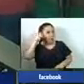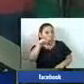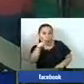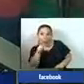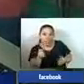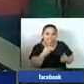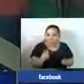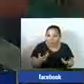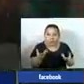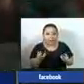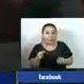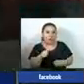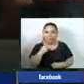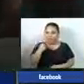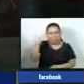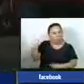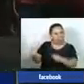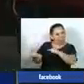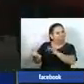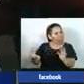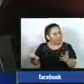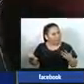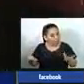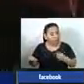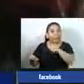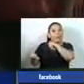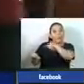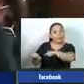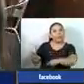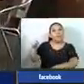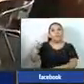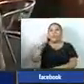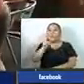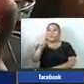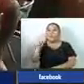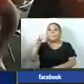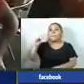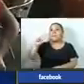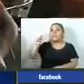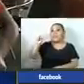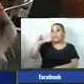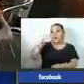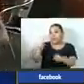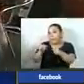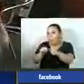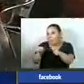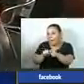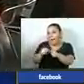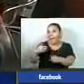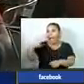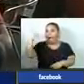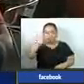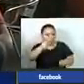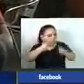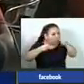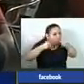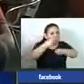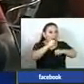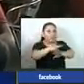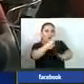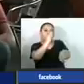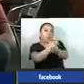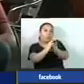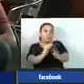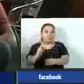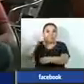que manda Pero ¿Quién es esta persona? Se trata del señor Misterio un luchador profesional que dejó el ring debido